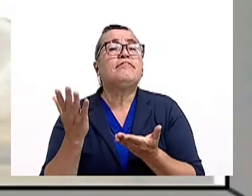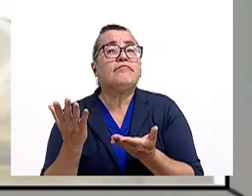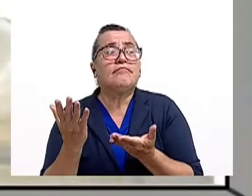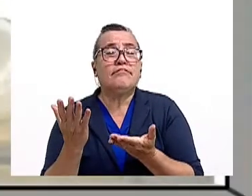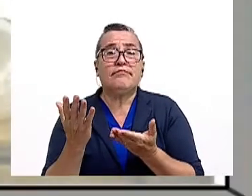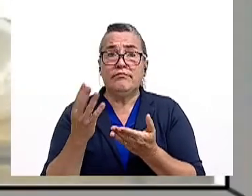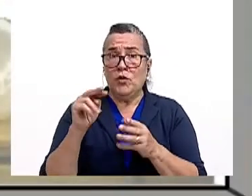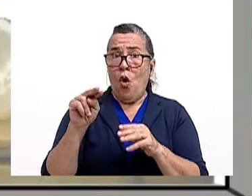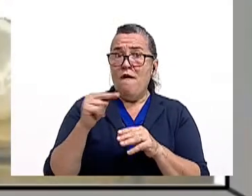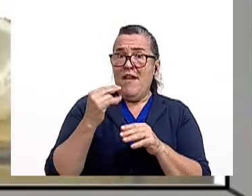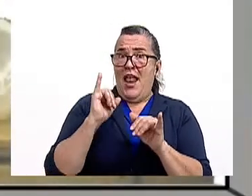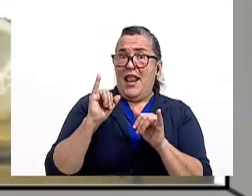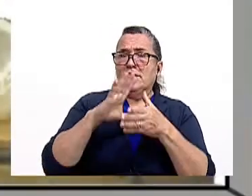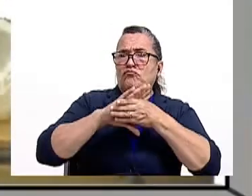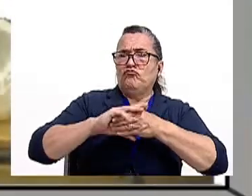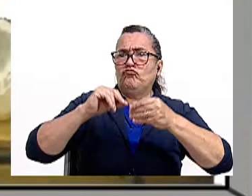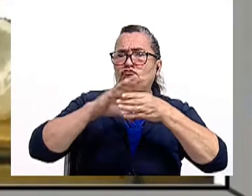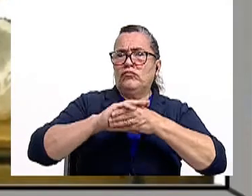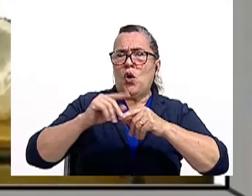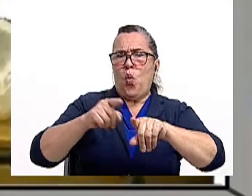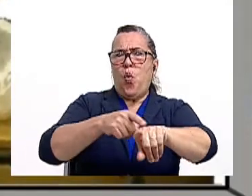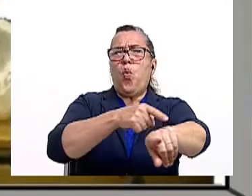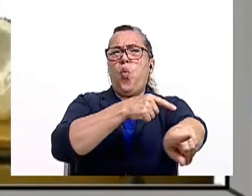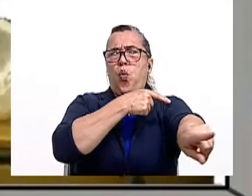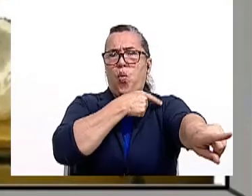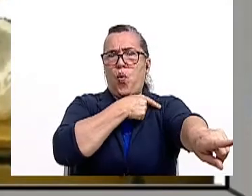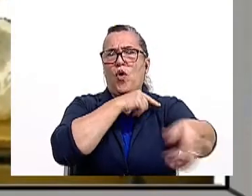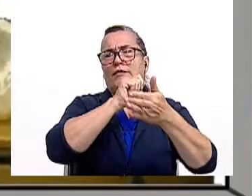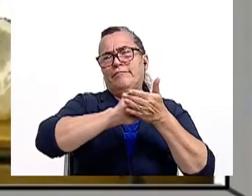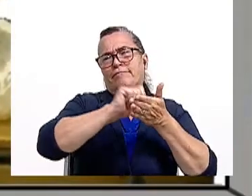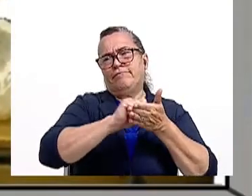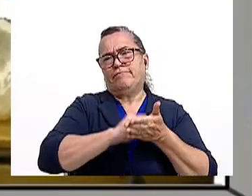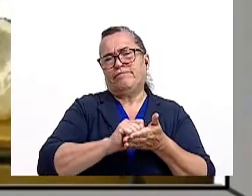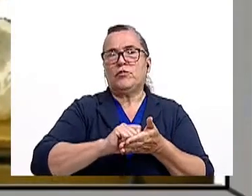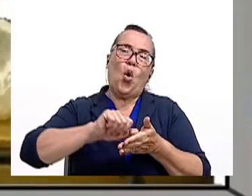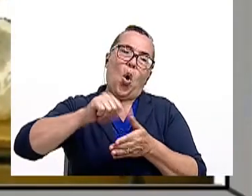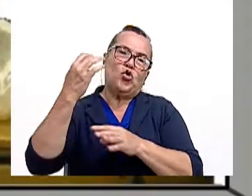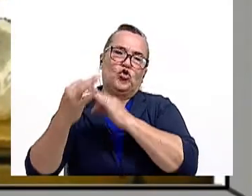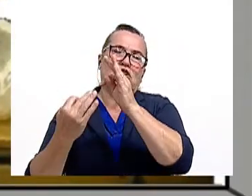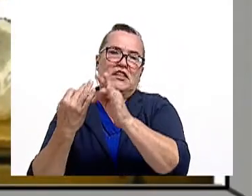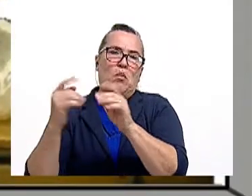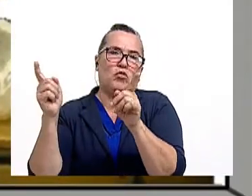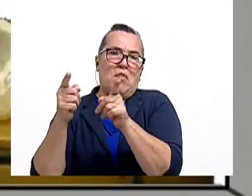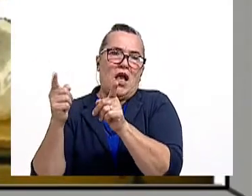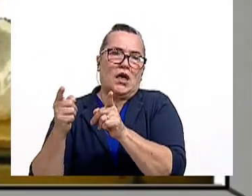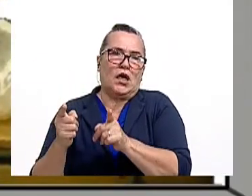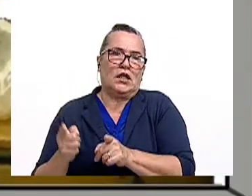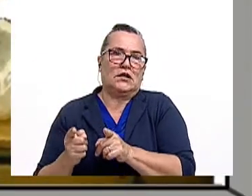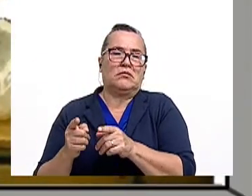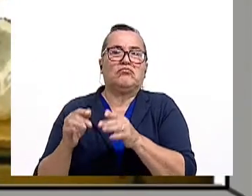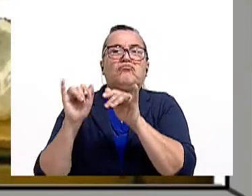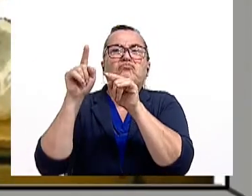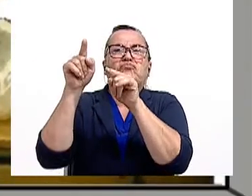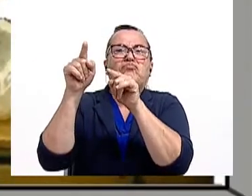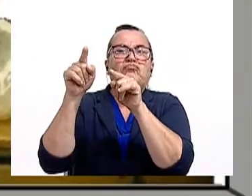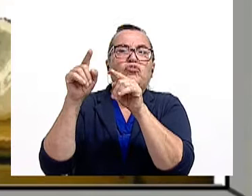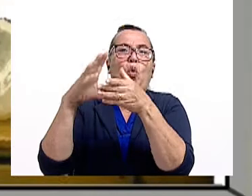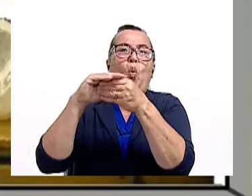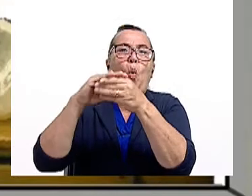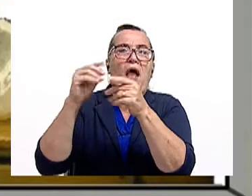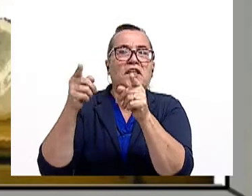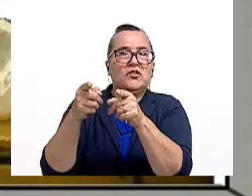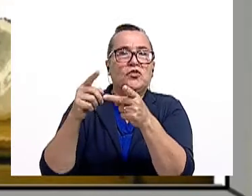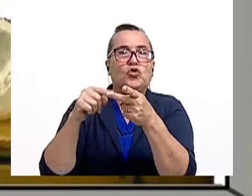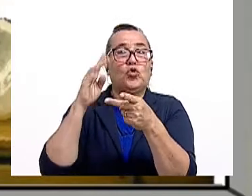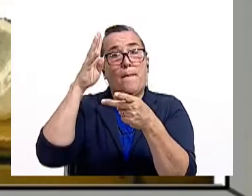general, las novelas son narraciones de larga extensión, mucho más que otros tipos de textos narrativos como lo pueden ser los cuentos,